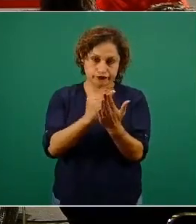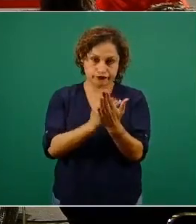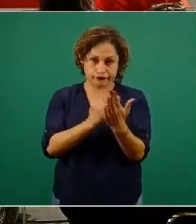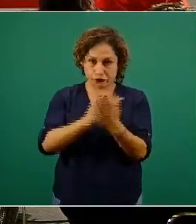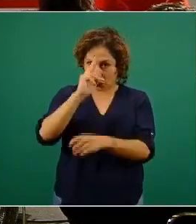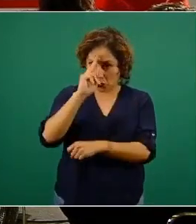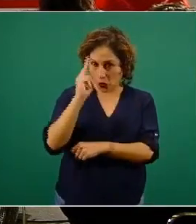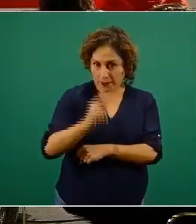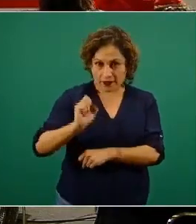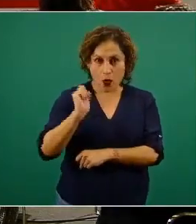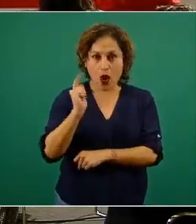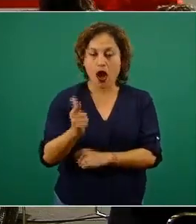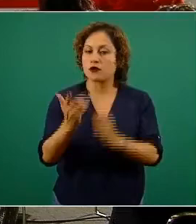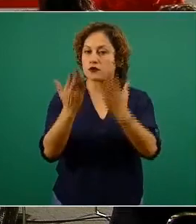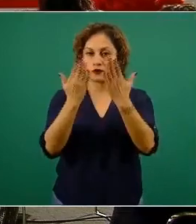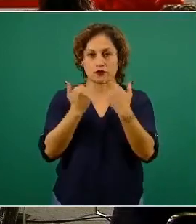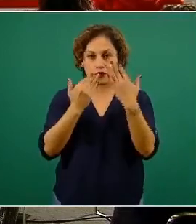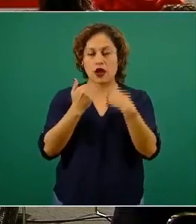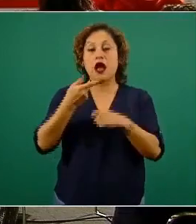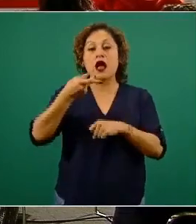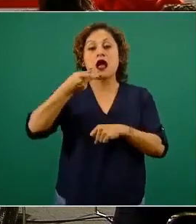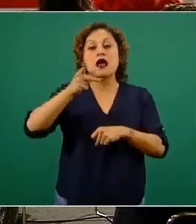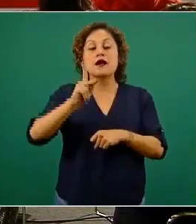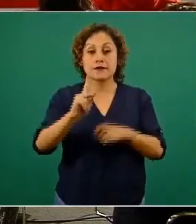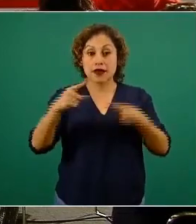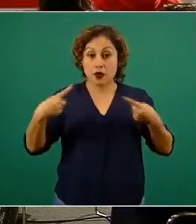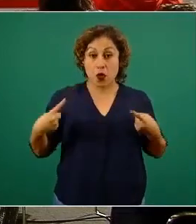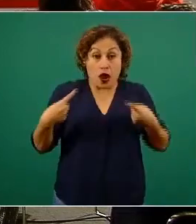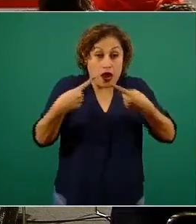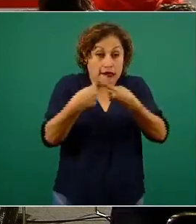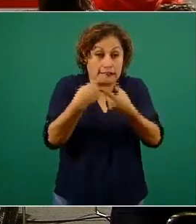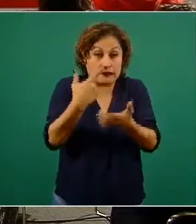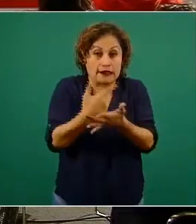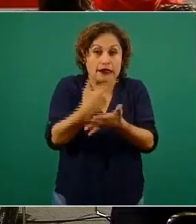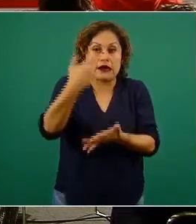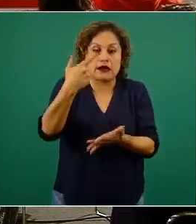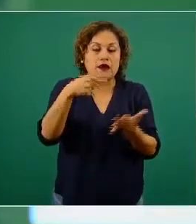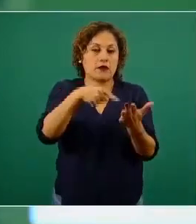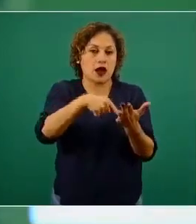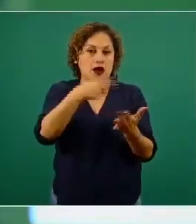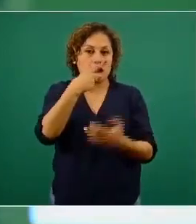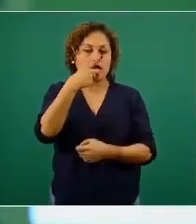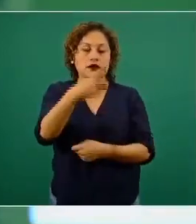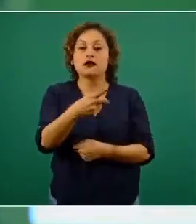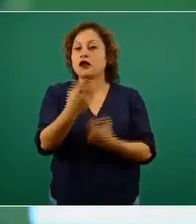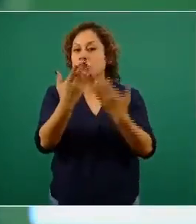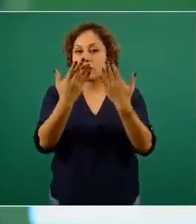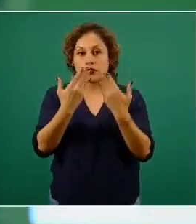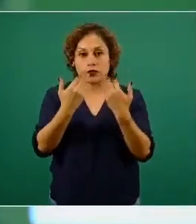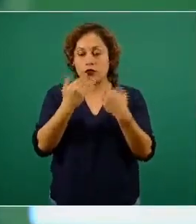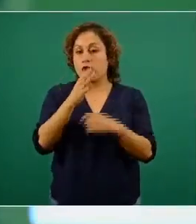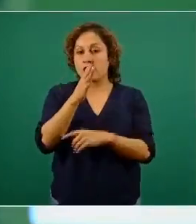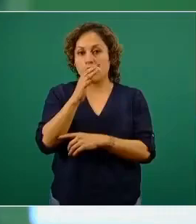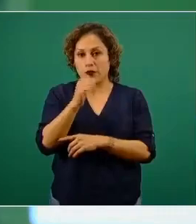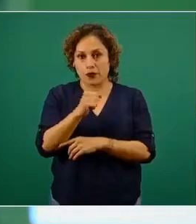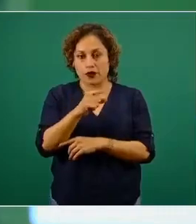grave es una contraindicación relativa y justamente parte de las precauciones